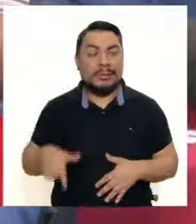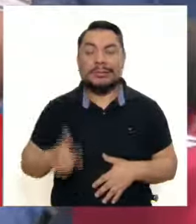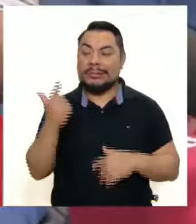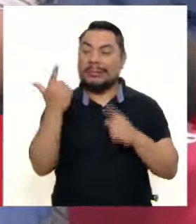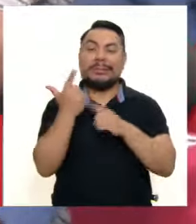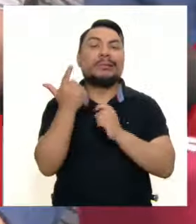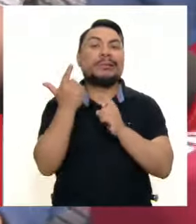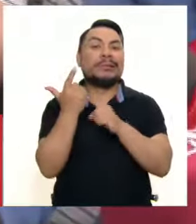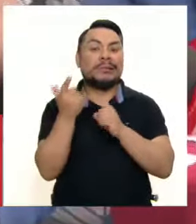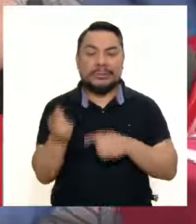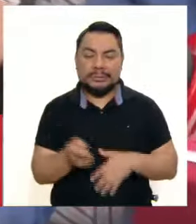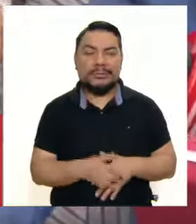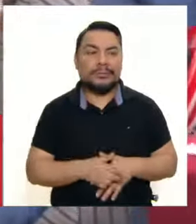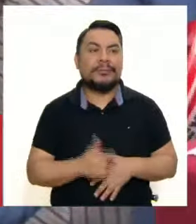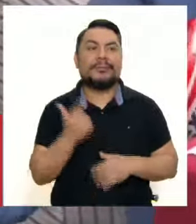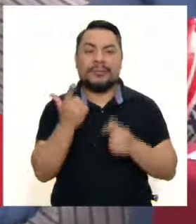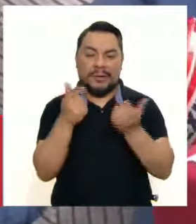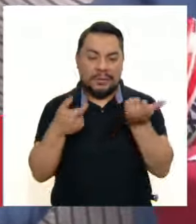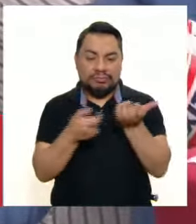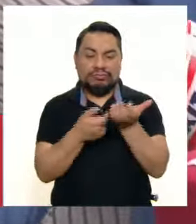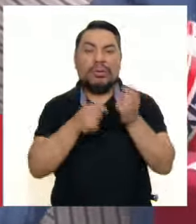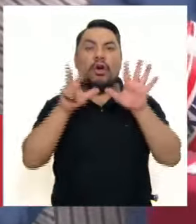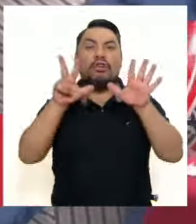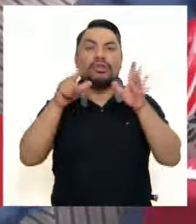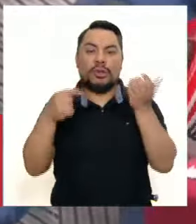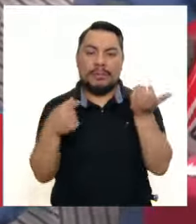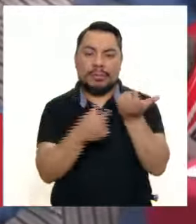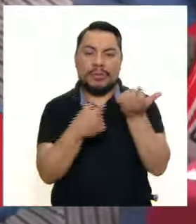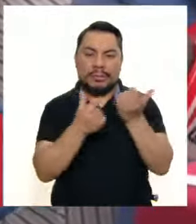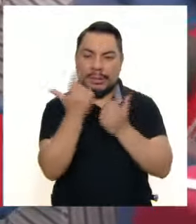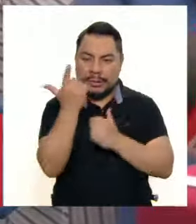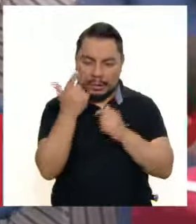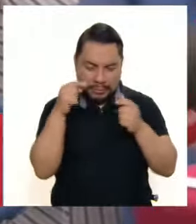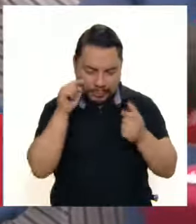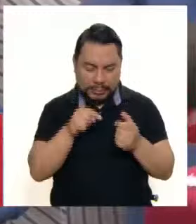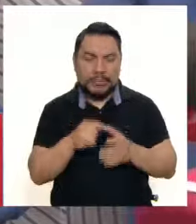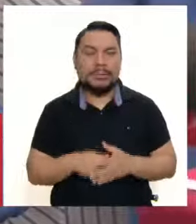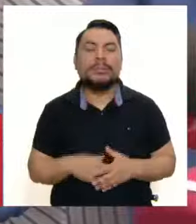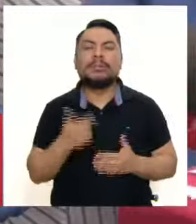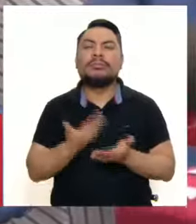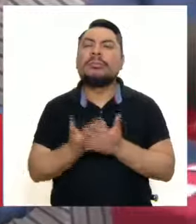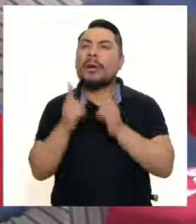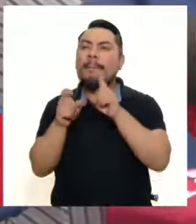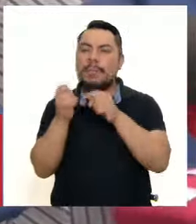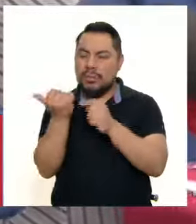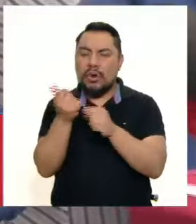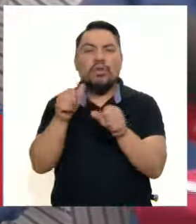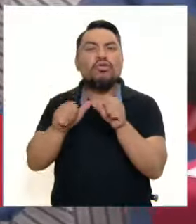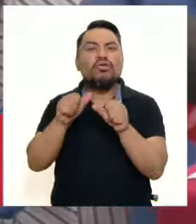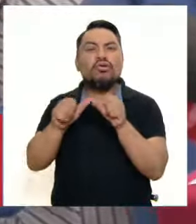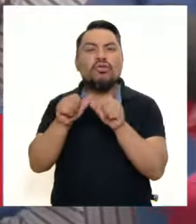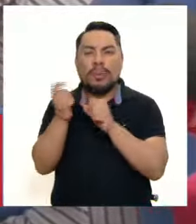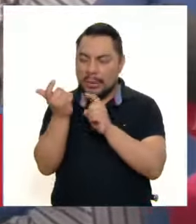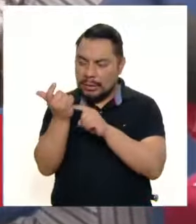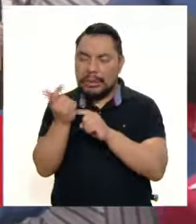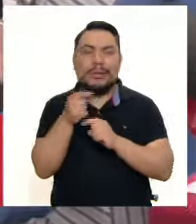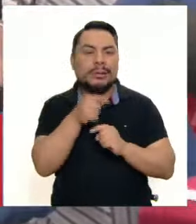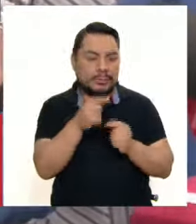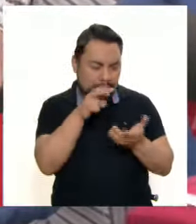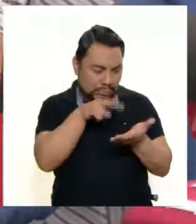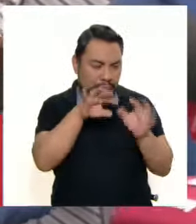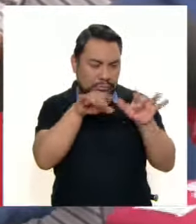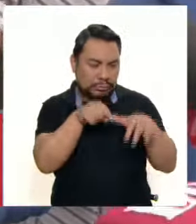pistola debidamente abastecida con 8 cartuchos. Hemos hecho inmediatamente una consulta y registra robo. Ha